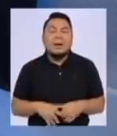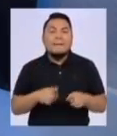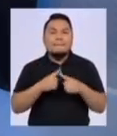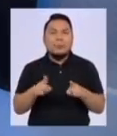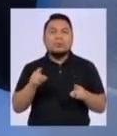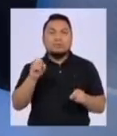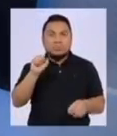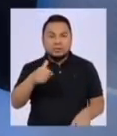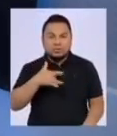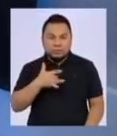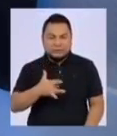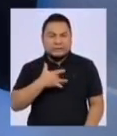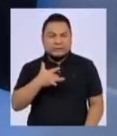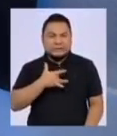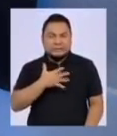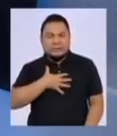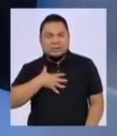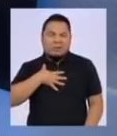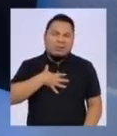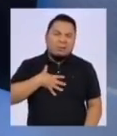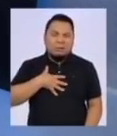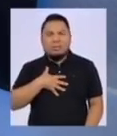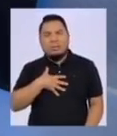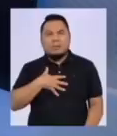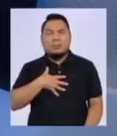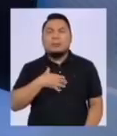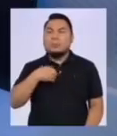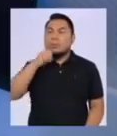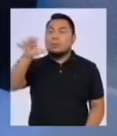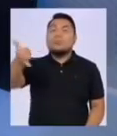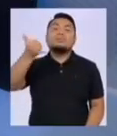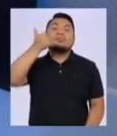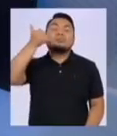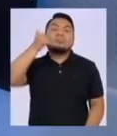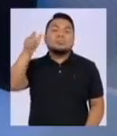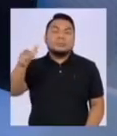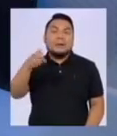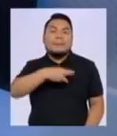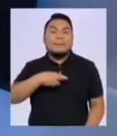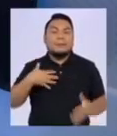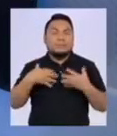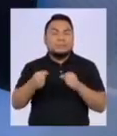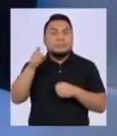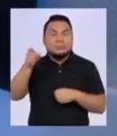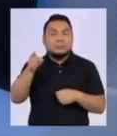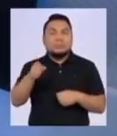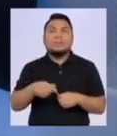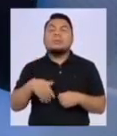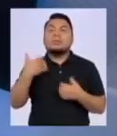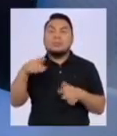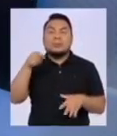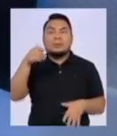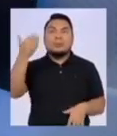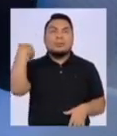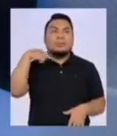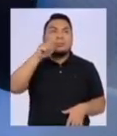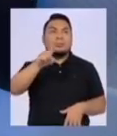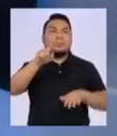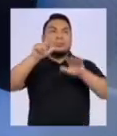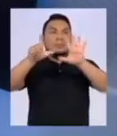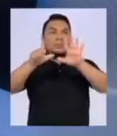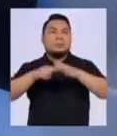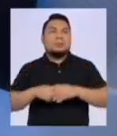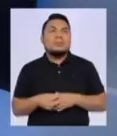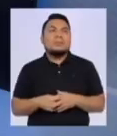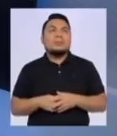los síntomas, fue reportarlo al MinSA. Tuve apoyo inmediato y desde ese momento, el 17, que